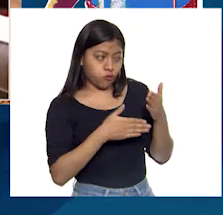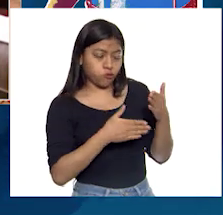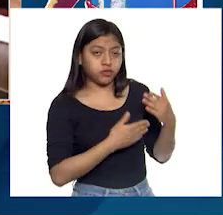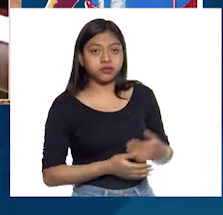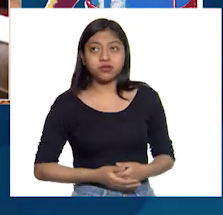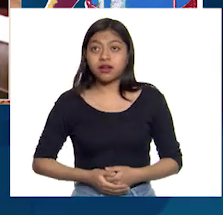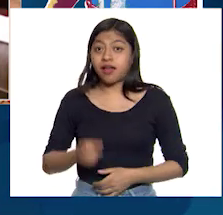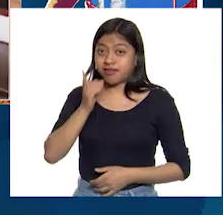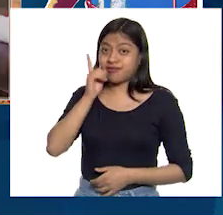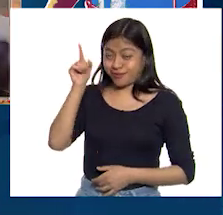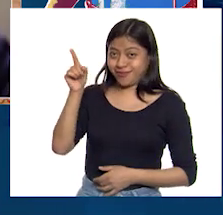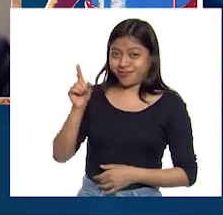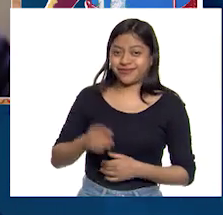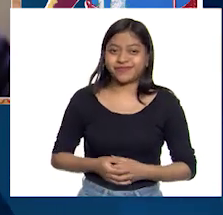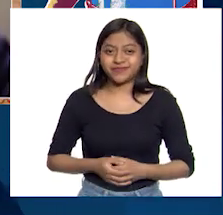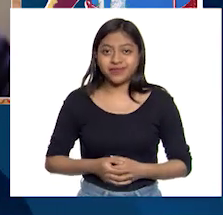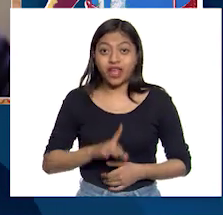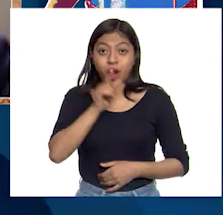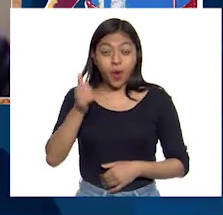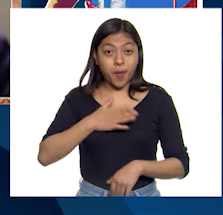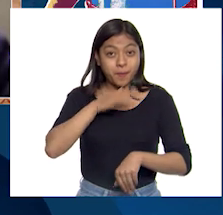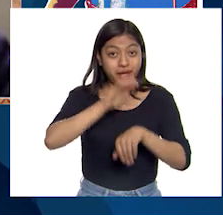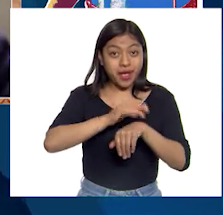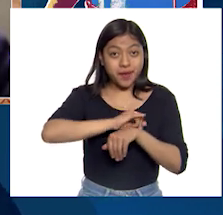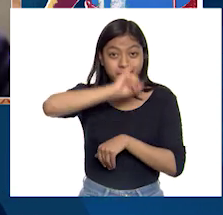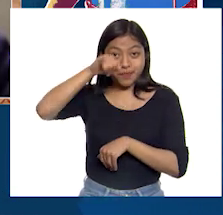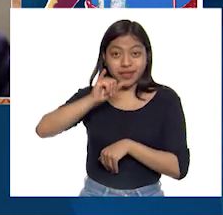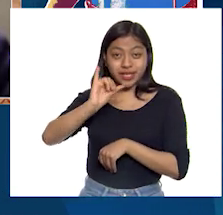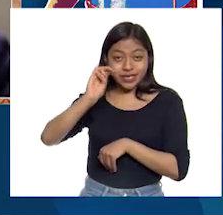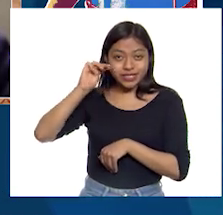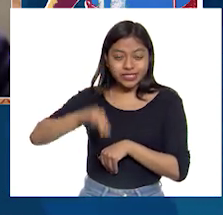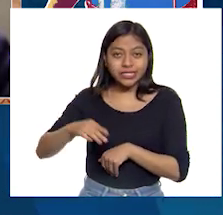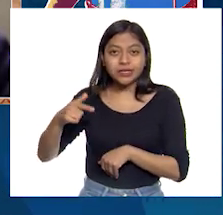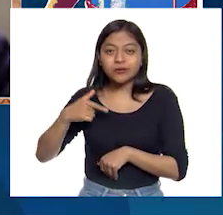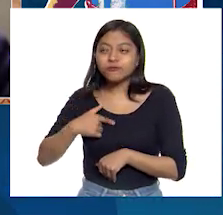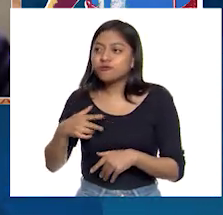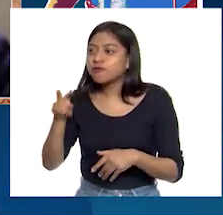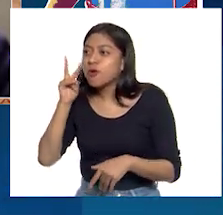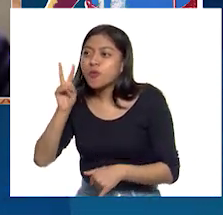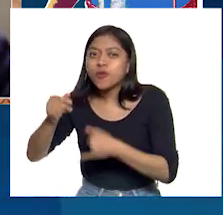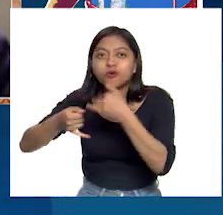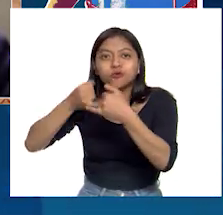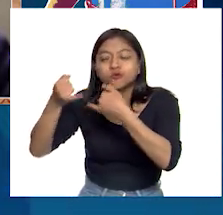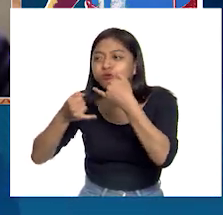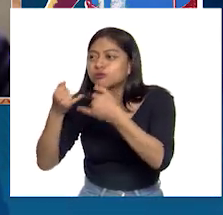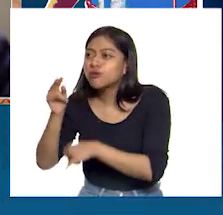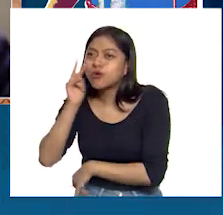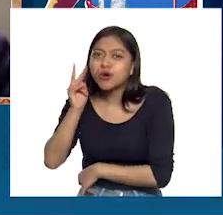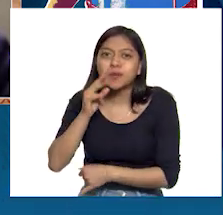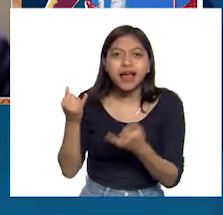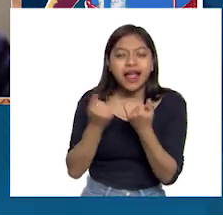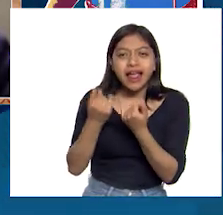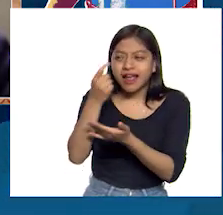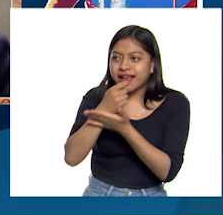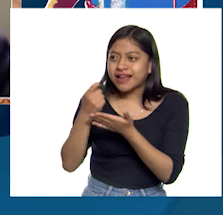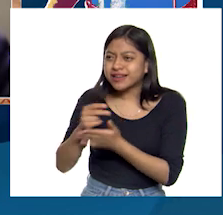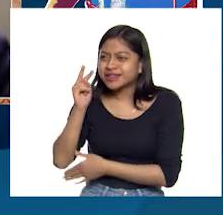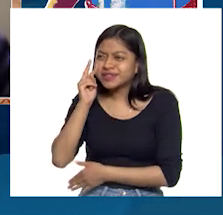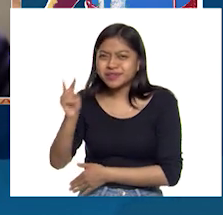ella. Luego Jim me enseñó su colección de plumas atómicas. Los bolígrafos apestaban y derramaban tinta